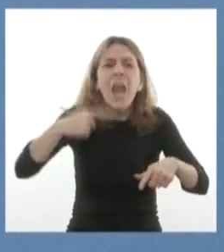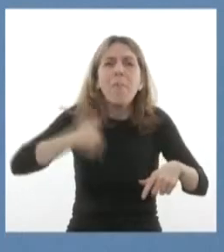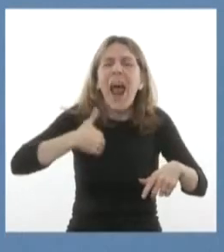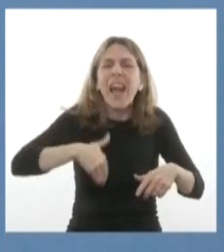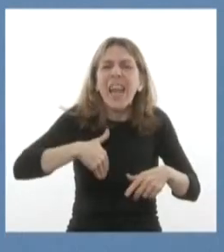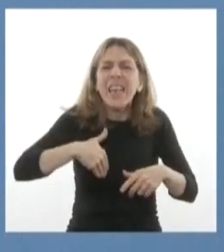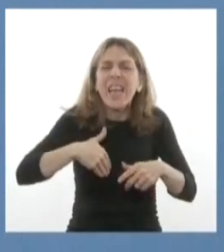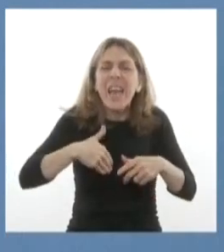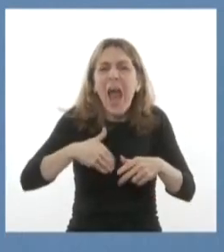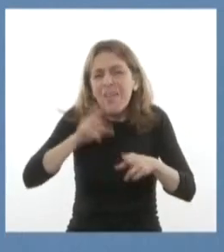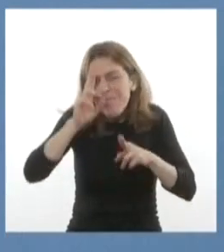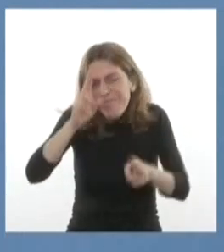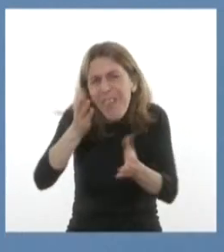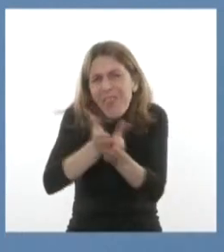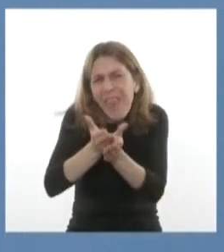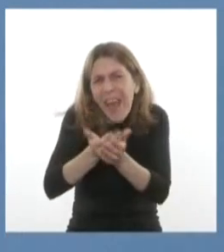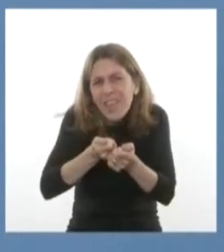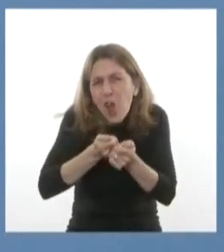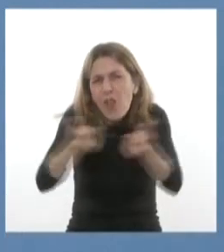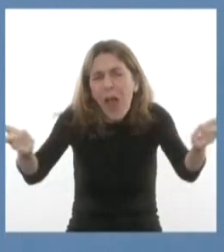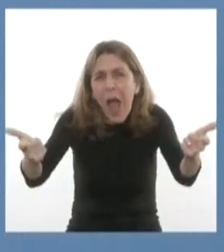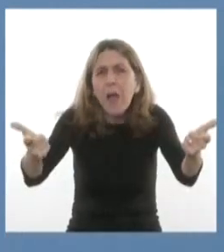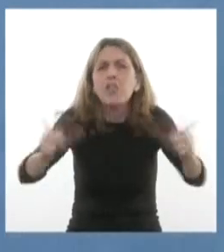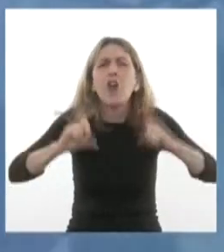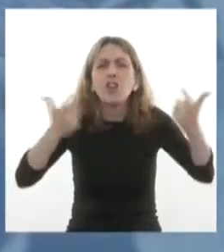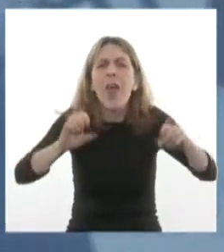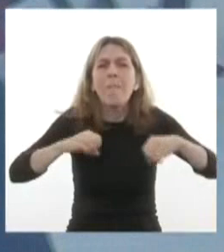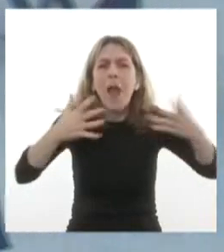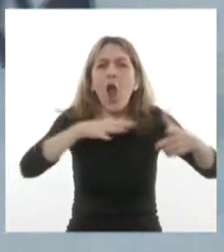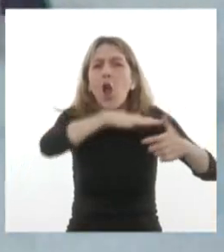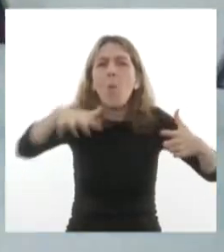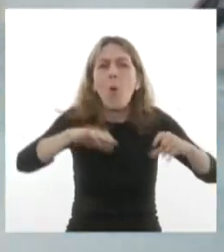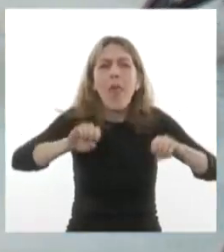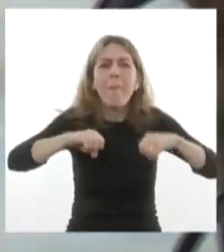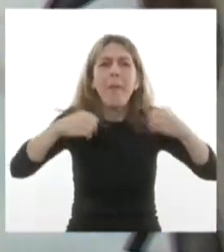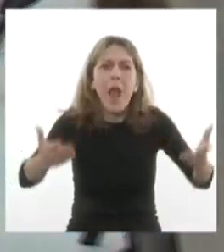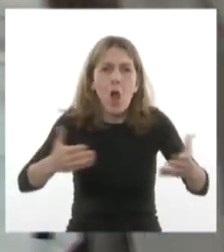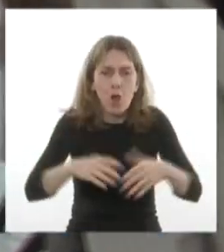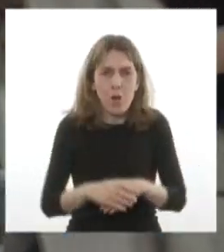una mejor sociedad. Somos una mejor comunidad.